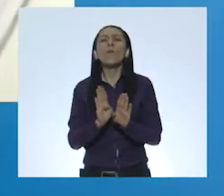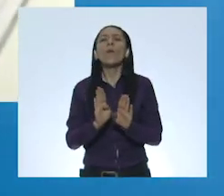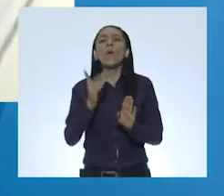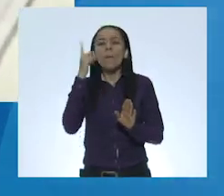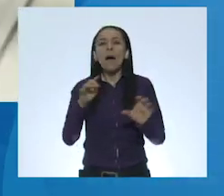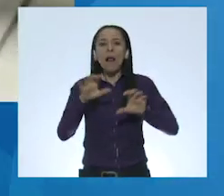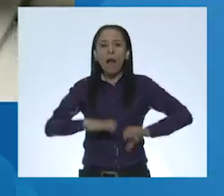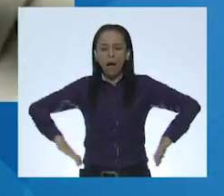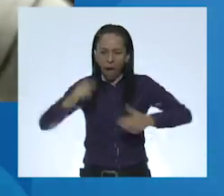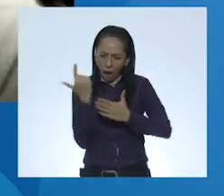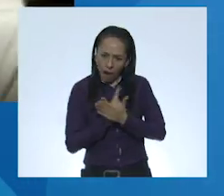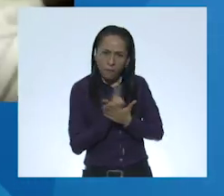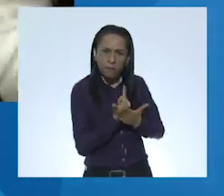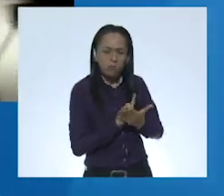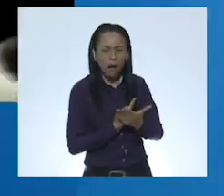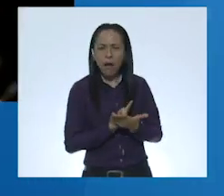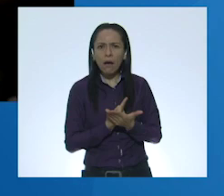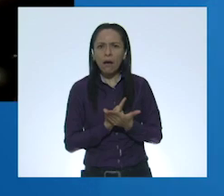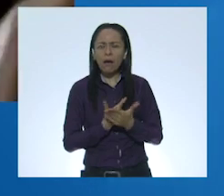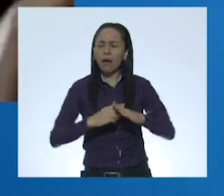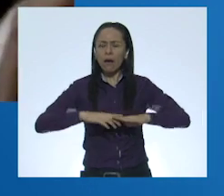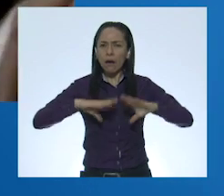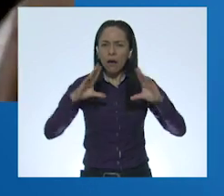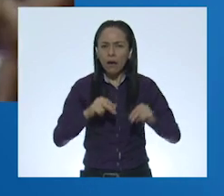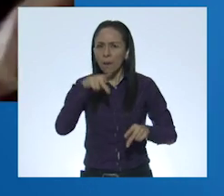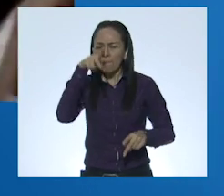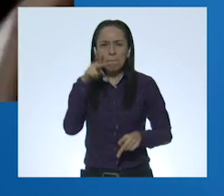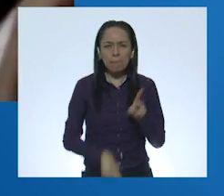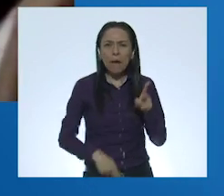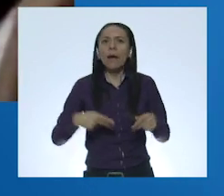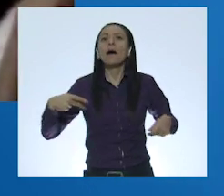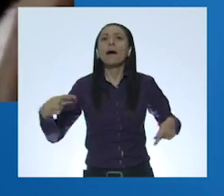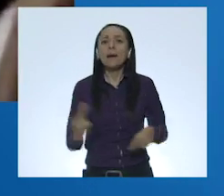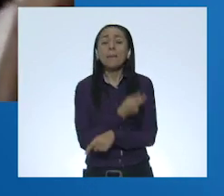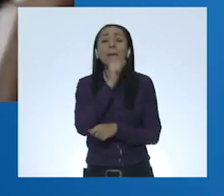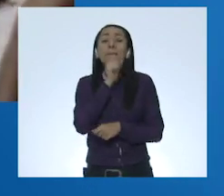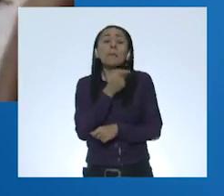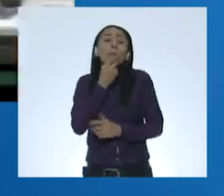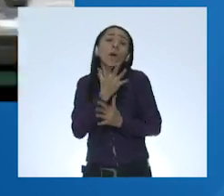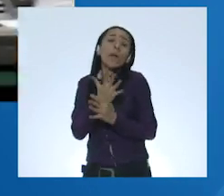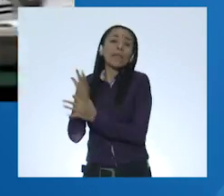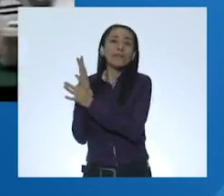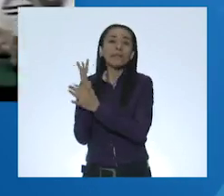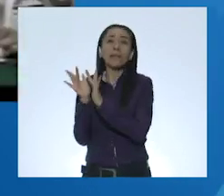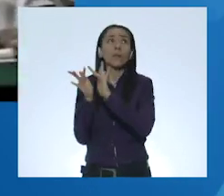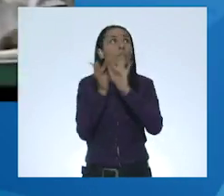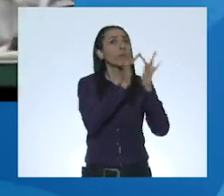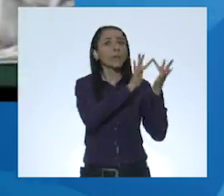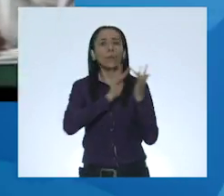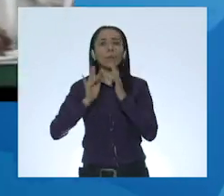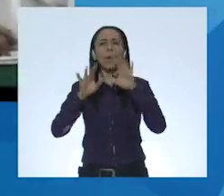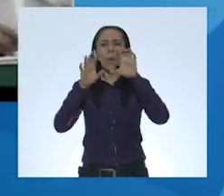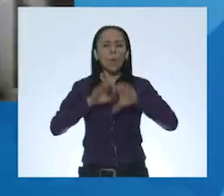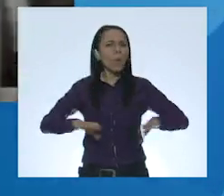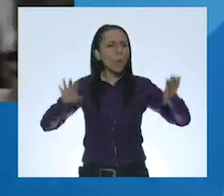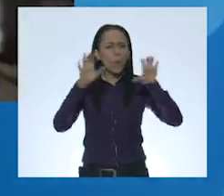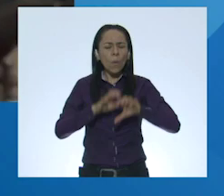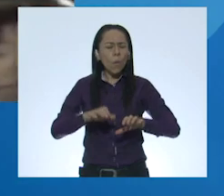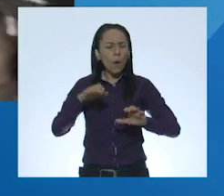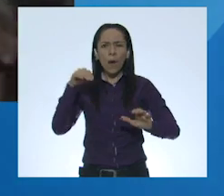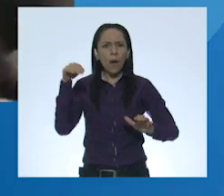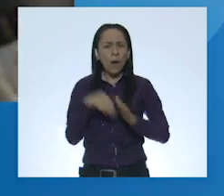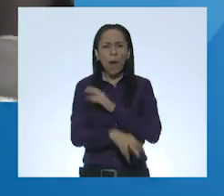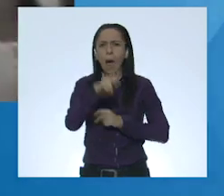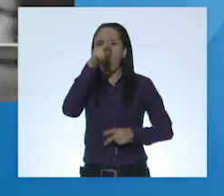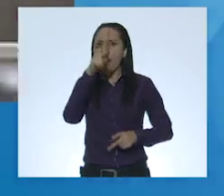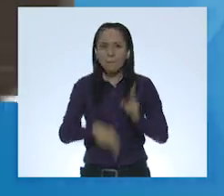paralizó. La razón, se dijo, era la caída del sistema de cómputo. En ese entonces la calificación de las